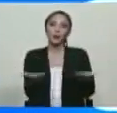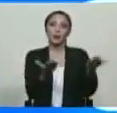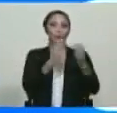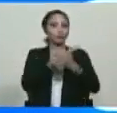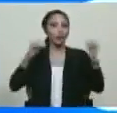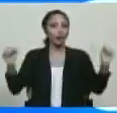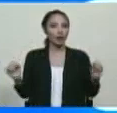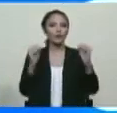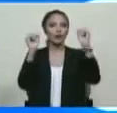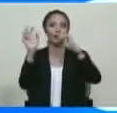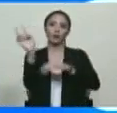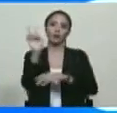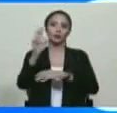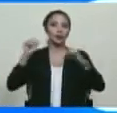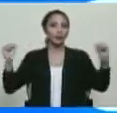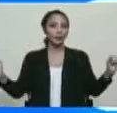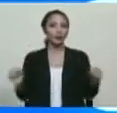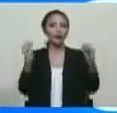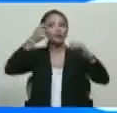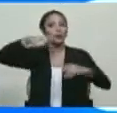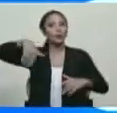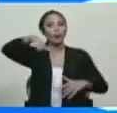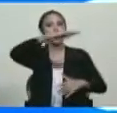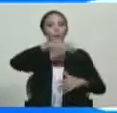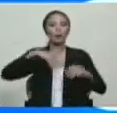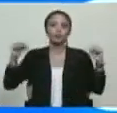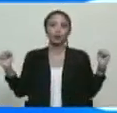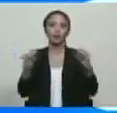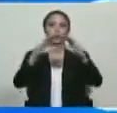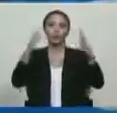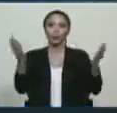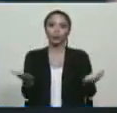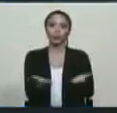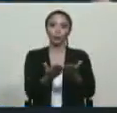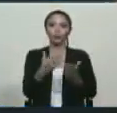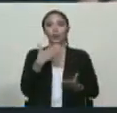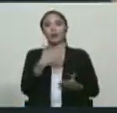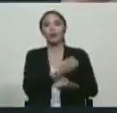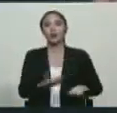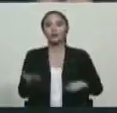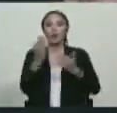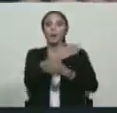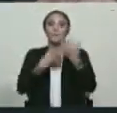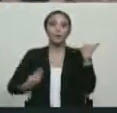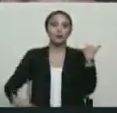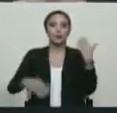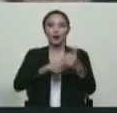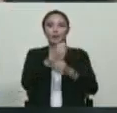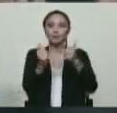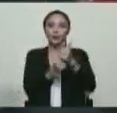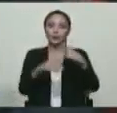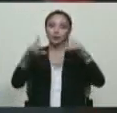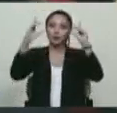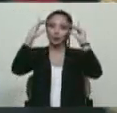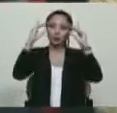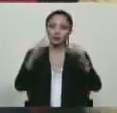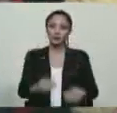viva Venezuela, que vivan los pueblos del mundo. Gracias, querida vicepresidenta Delcy Rodríguez.